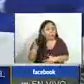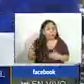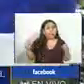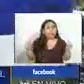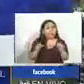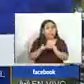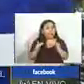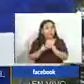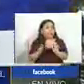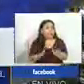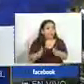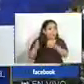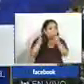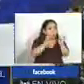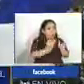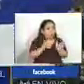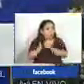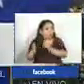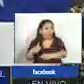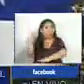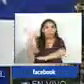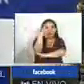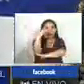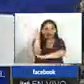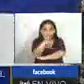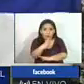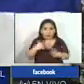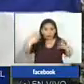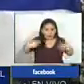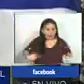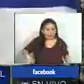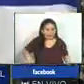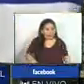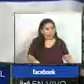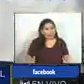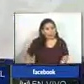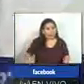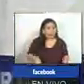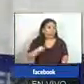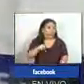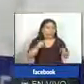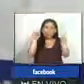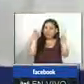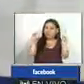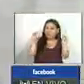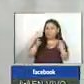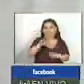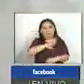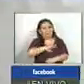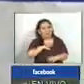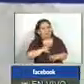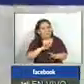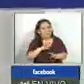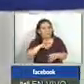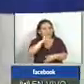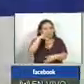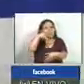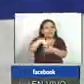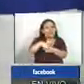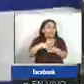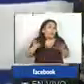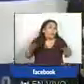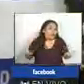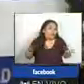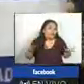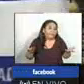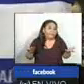teníamos preparados banderas trajes de indio todo lo relacionado a la independencia verdad pero pues